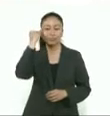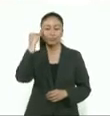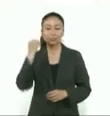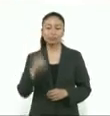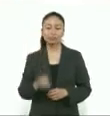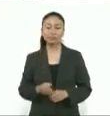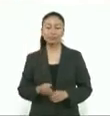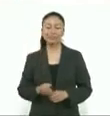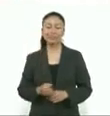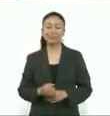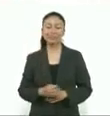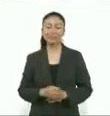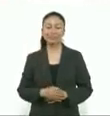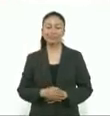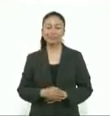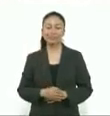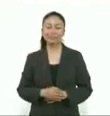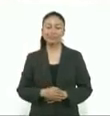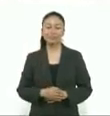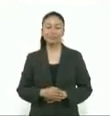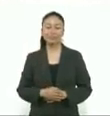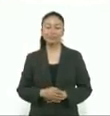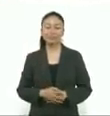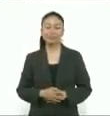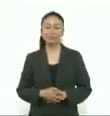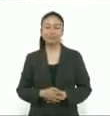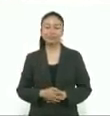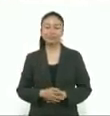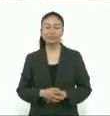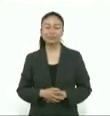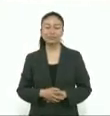tinochtiti mismotlatlatilia,